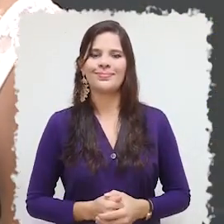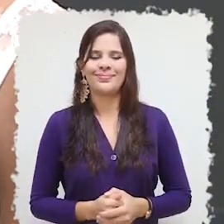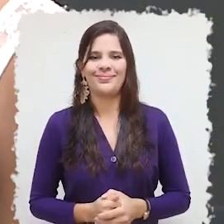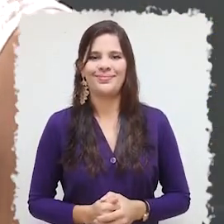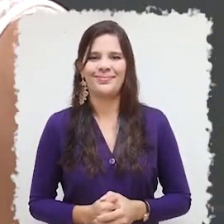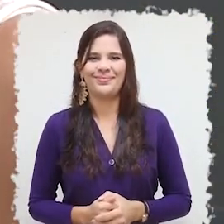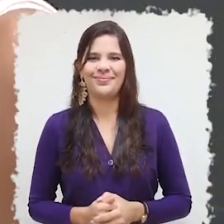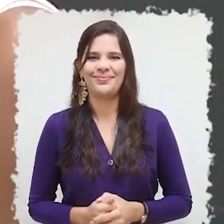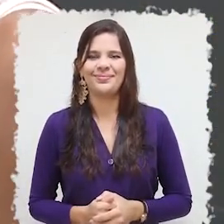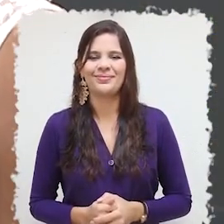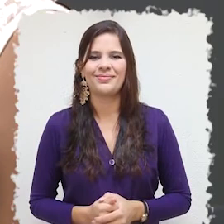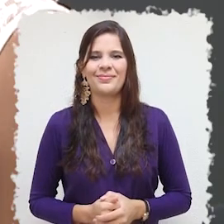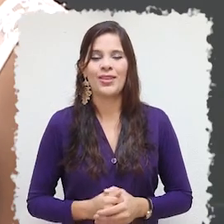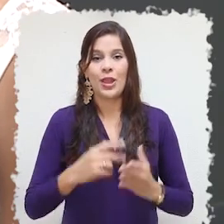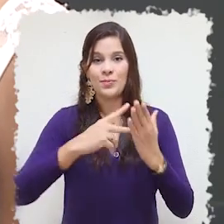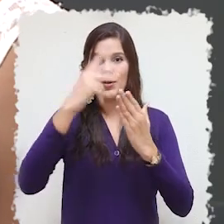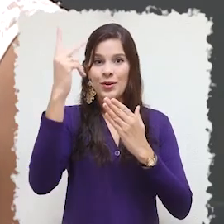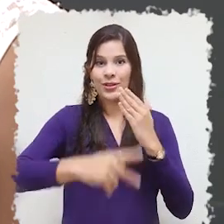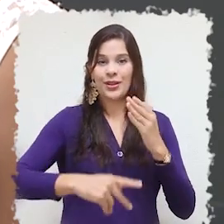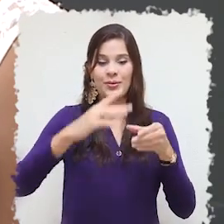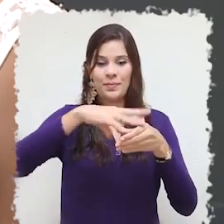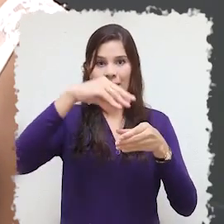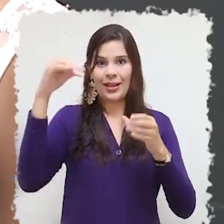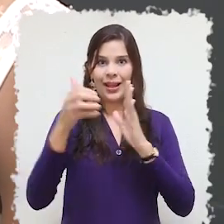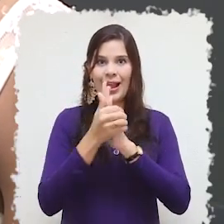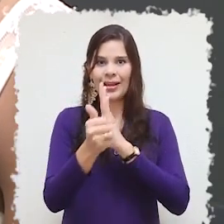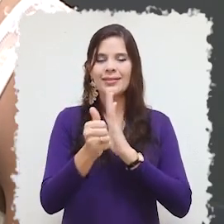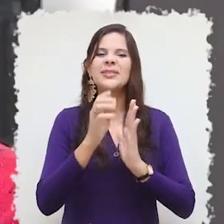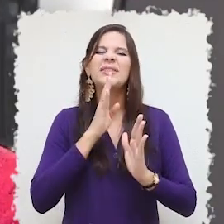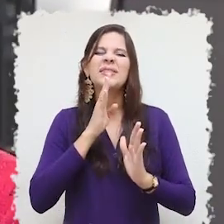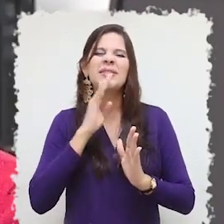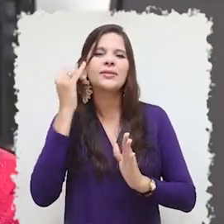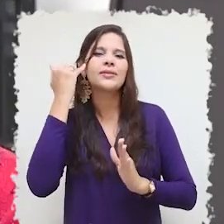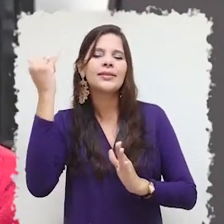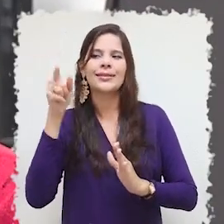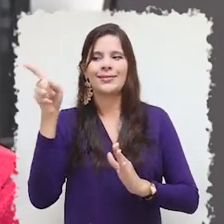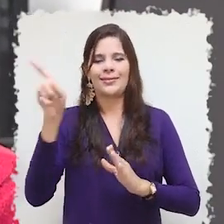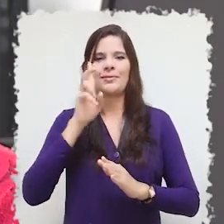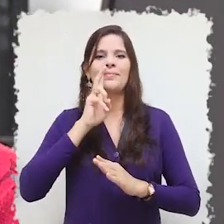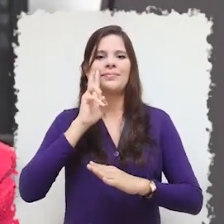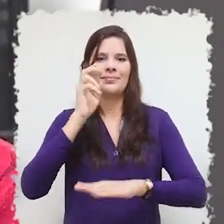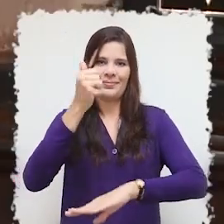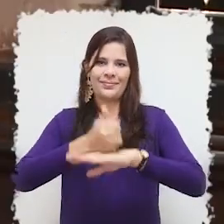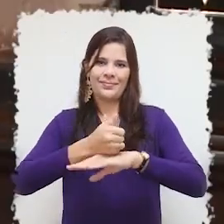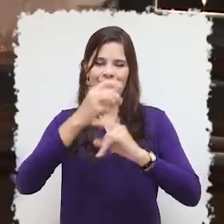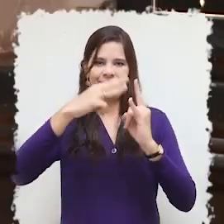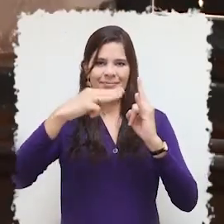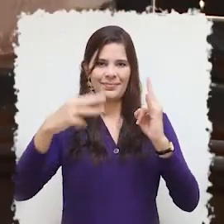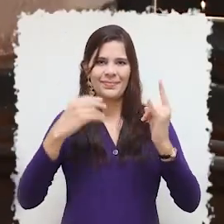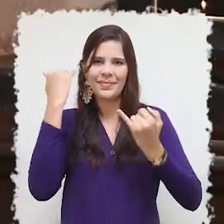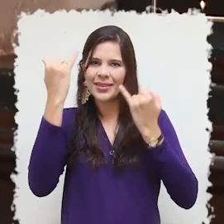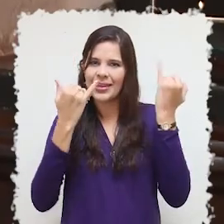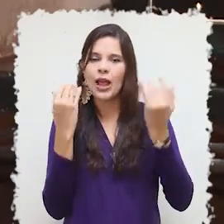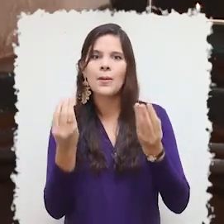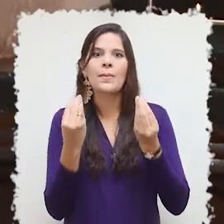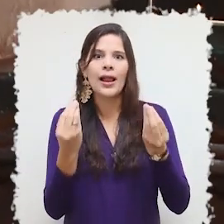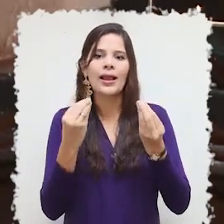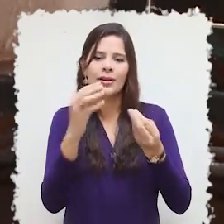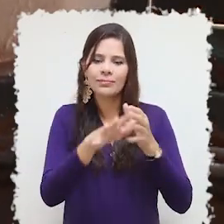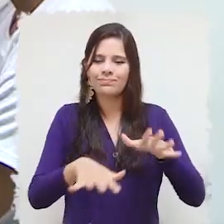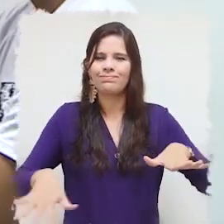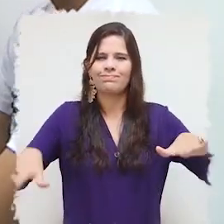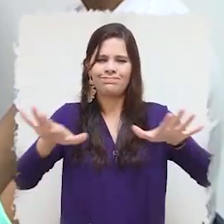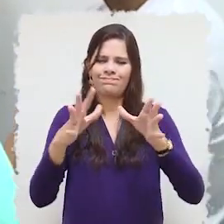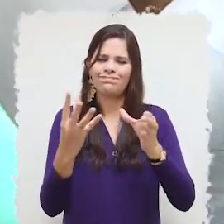Cabe recordar que Talento Magdalena es una iniciativa impulsada por el rector Pablo Vera Salazar, que permitirá garantizar